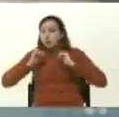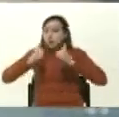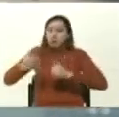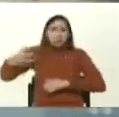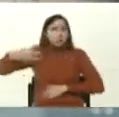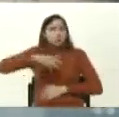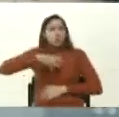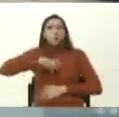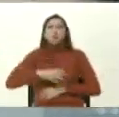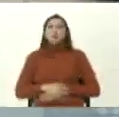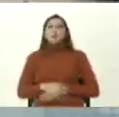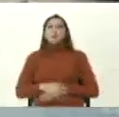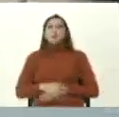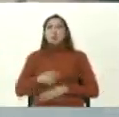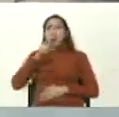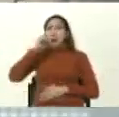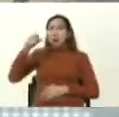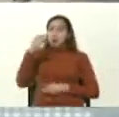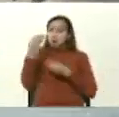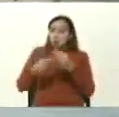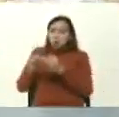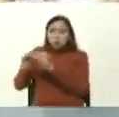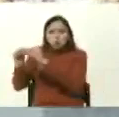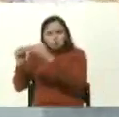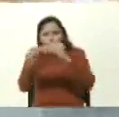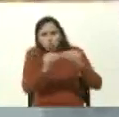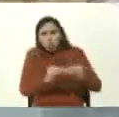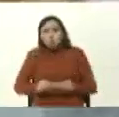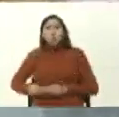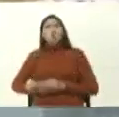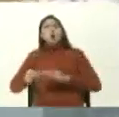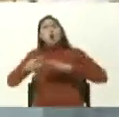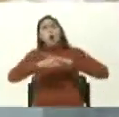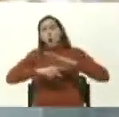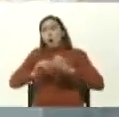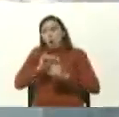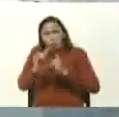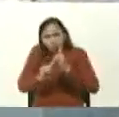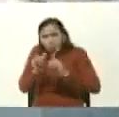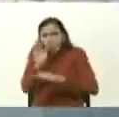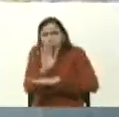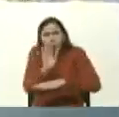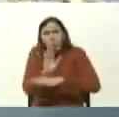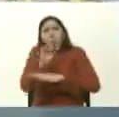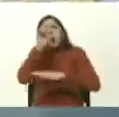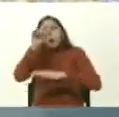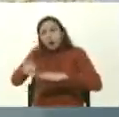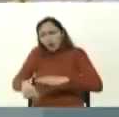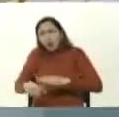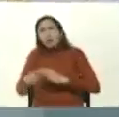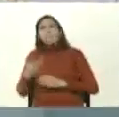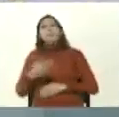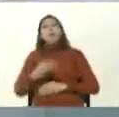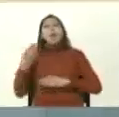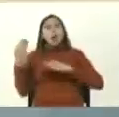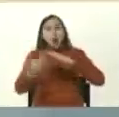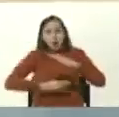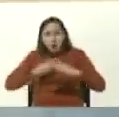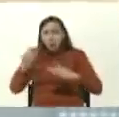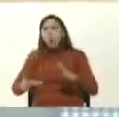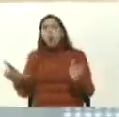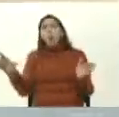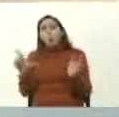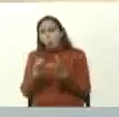así y el presidente instruyó recuperar el maternal, el jardín de infantes, la escuela primaria, el